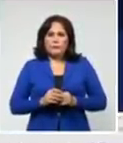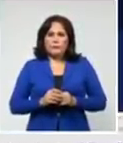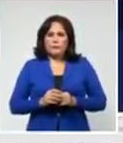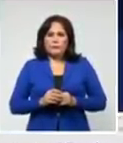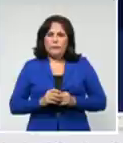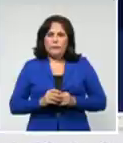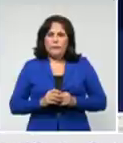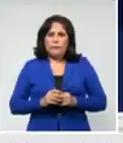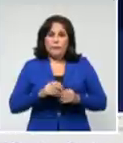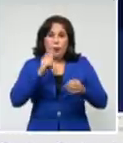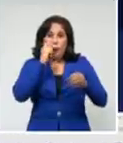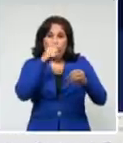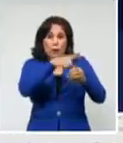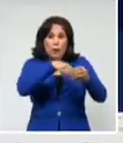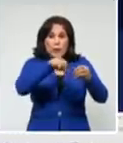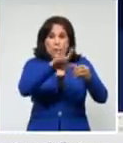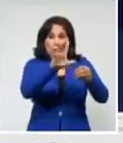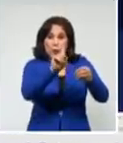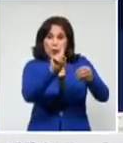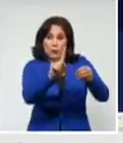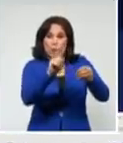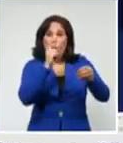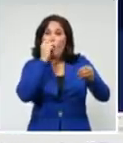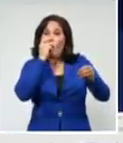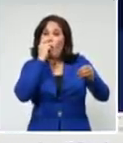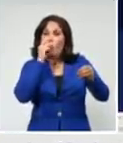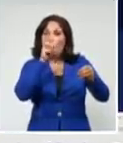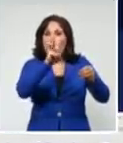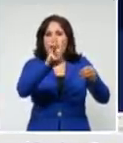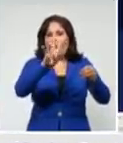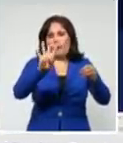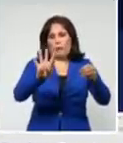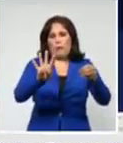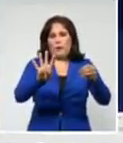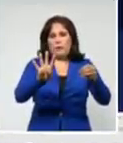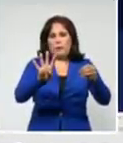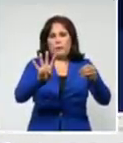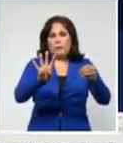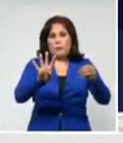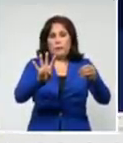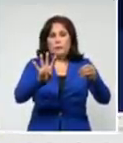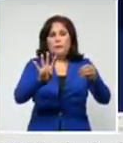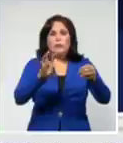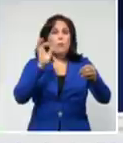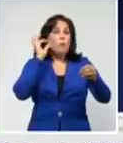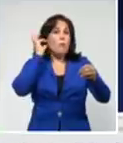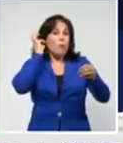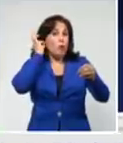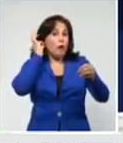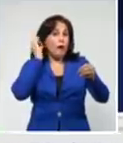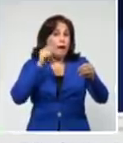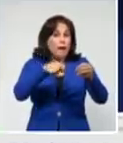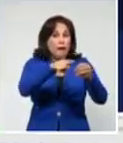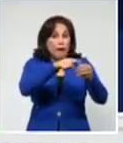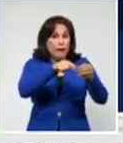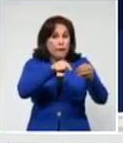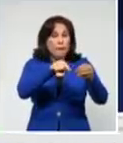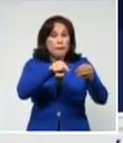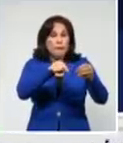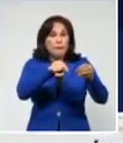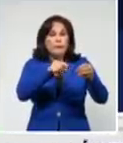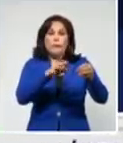Sexo masculino predominó, 34 de los 51 y en el acumulado pues es